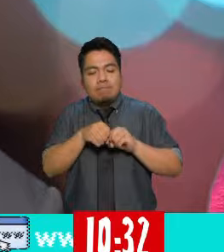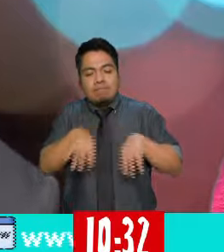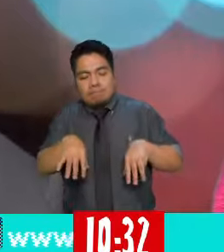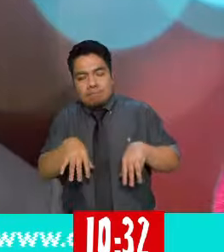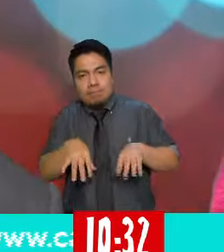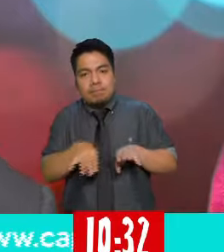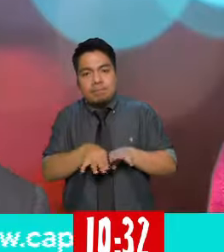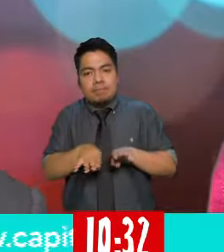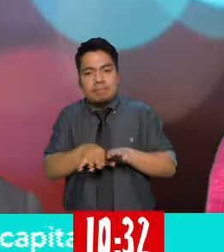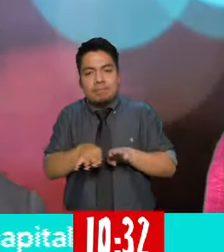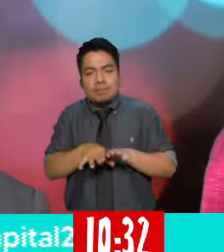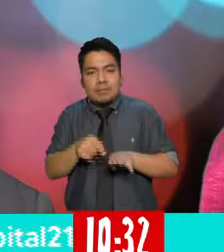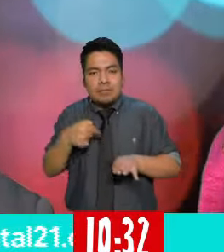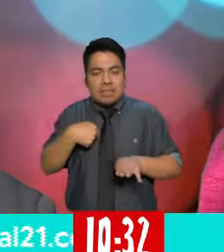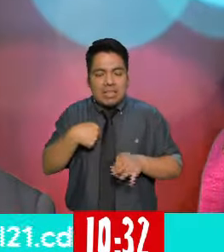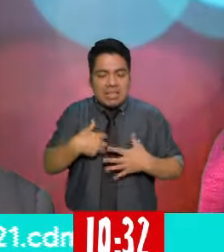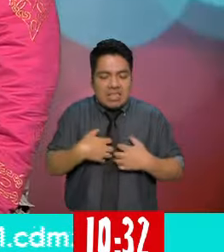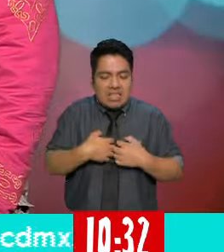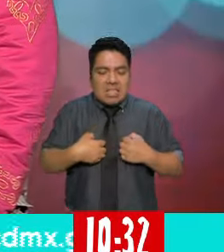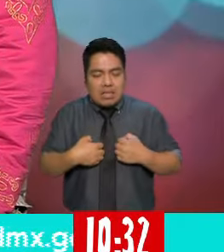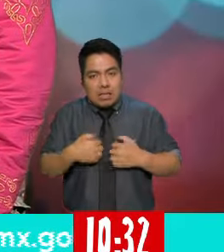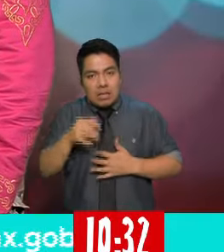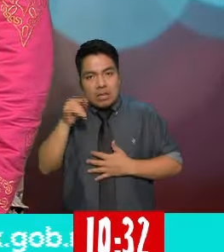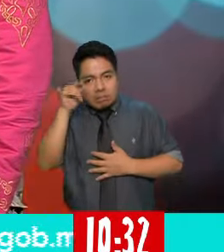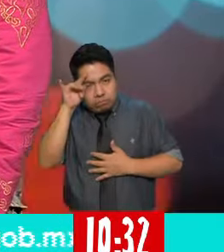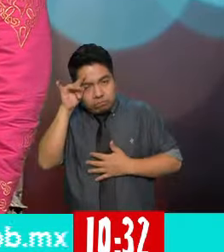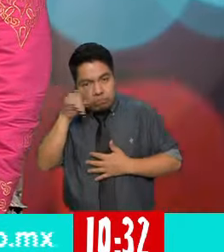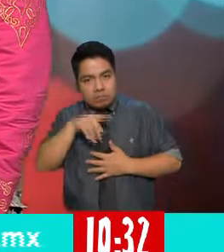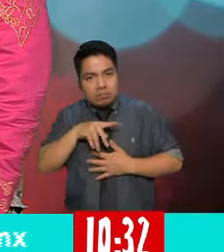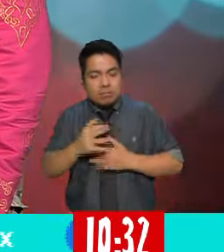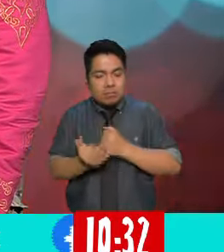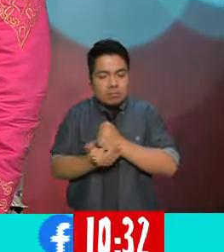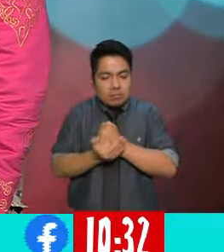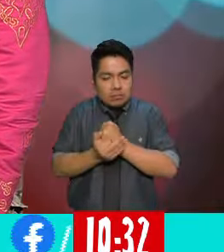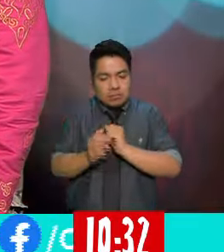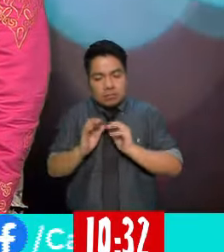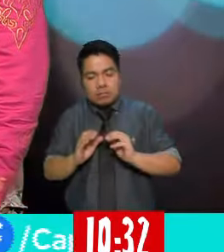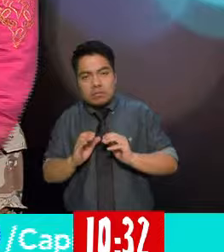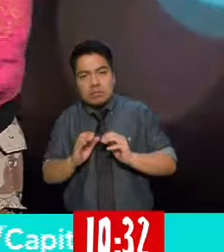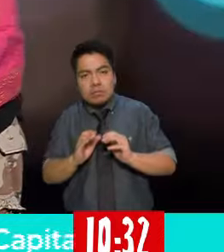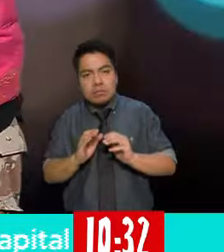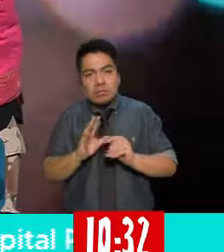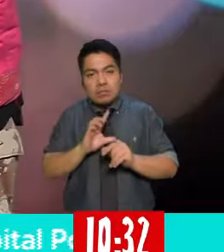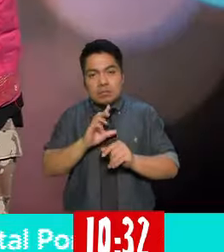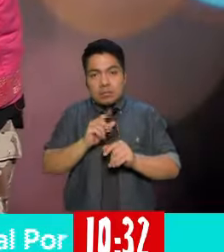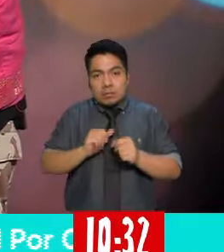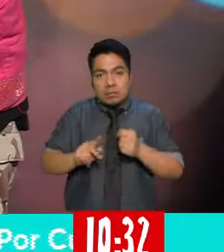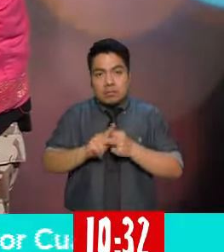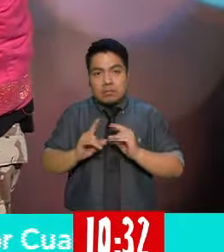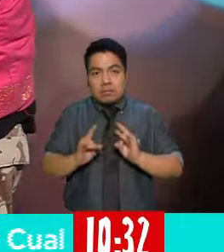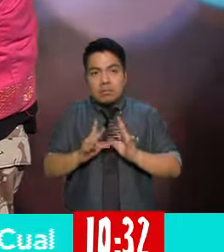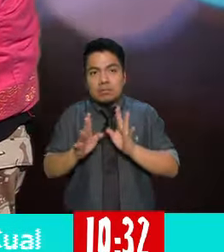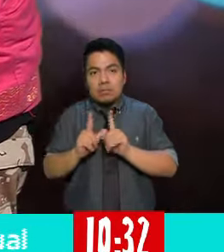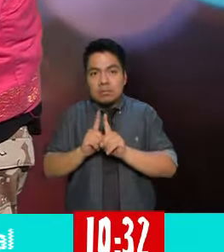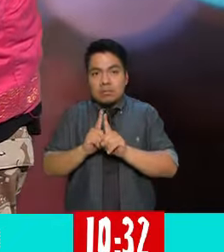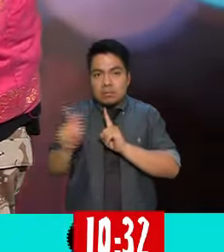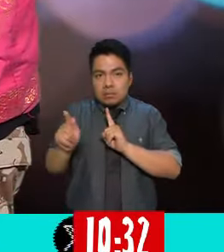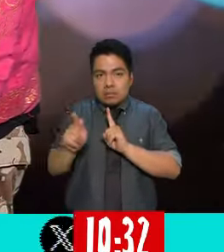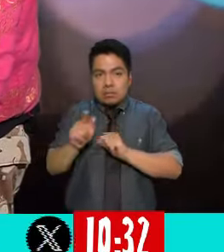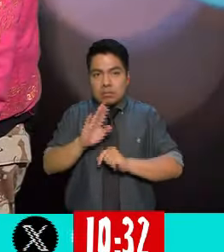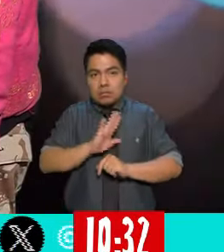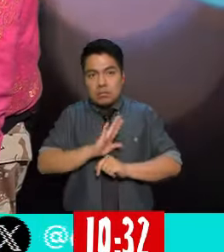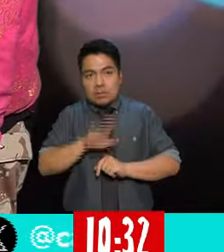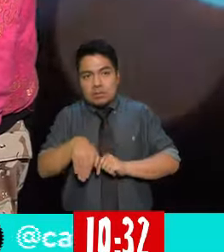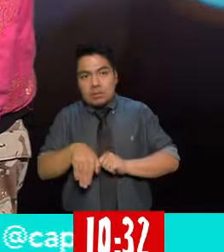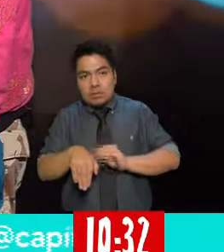esa parte malvada que hay en ti, que es esa persona que te cuida y te quiere y que un día se va, pero te manipula, fallece. No, ¿quién